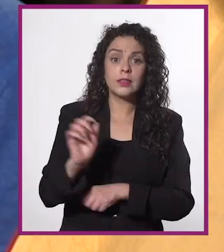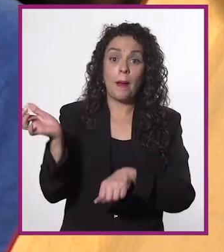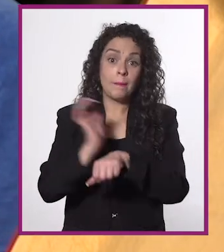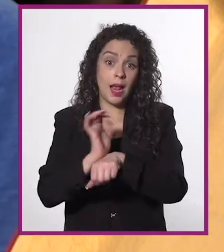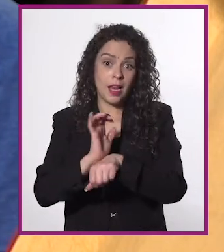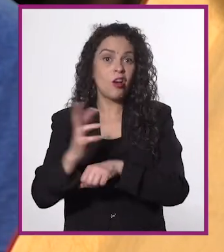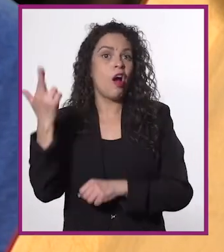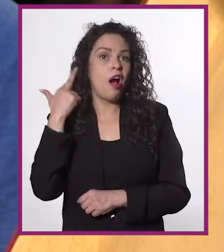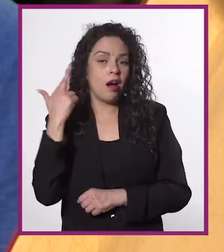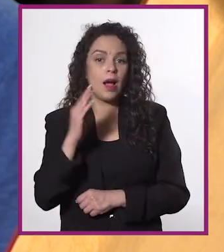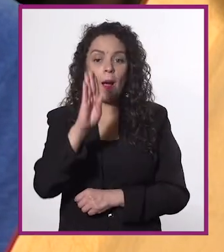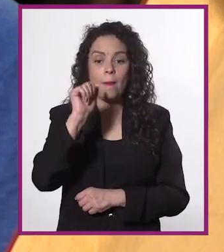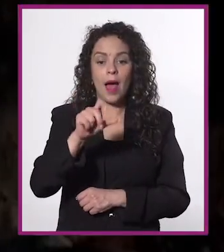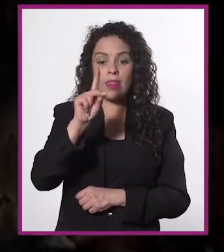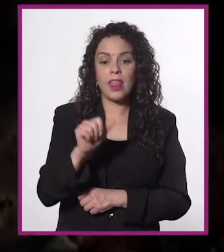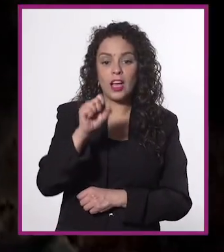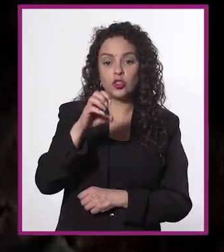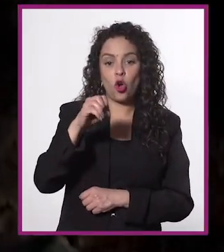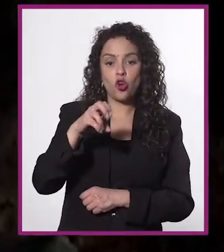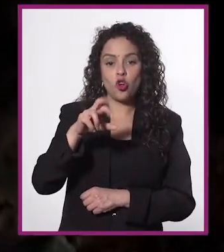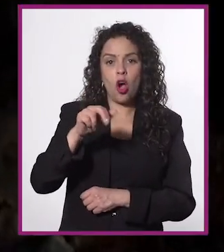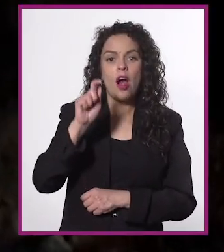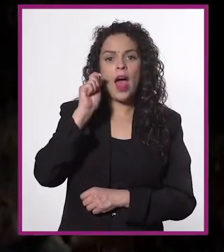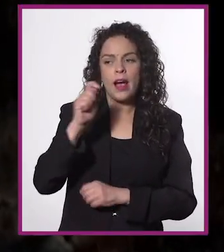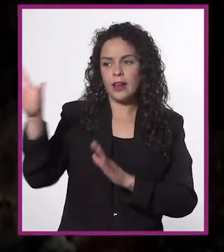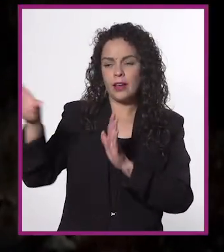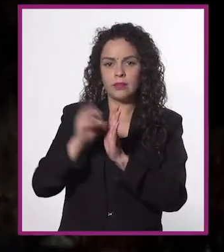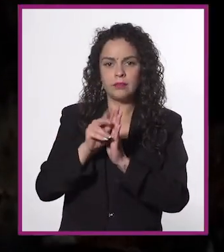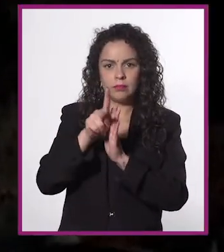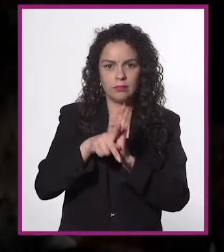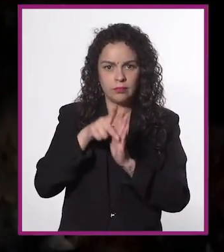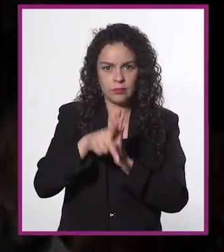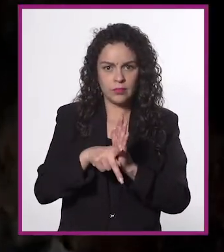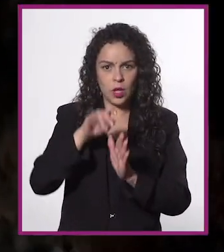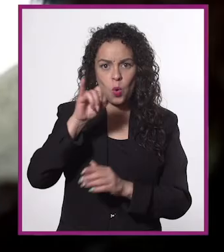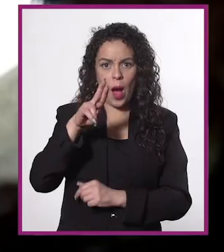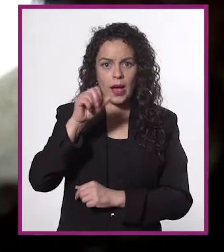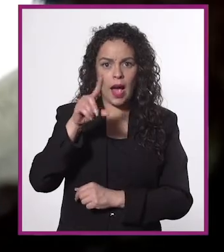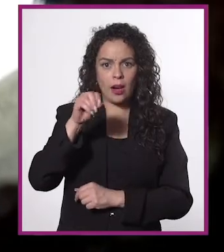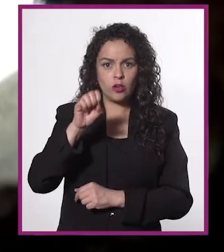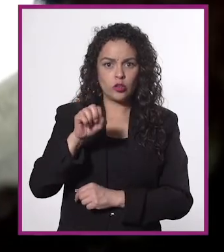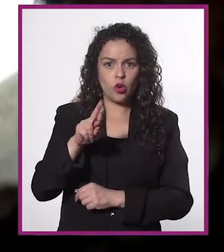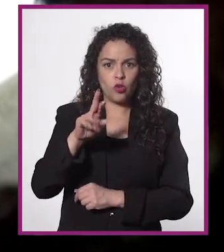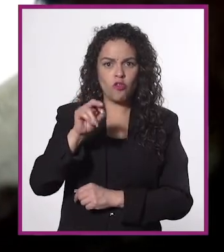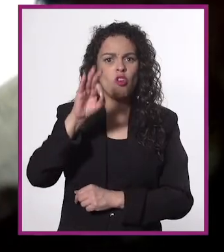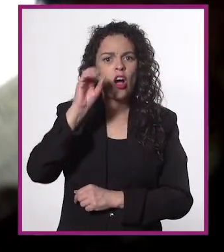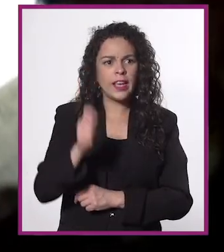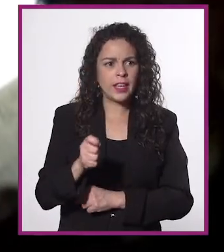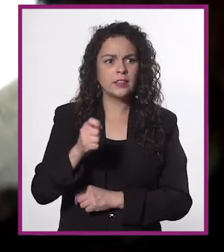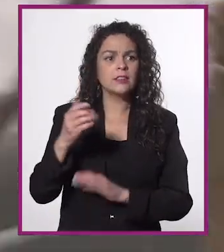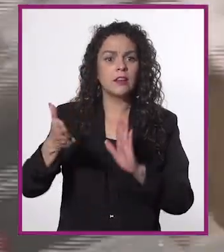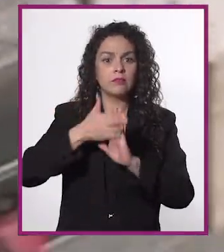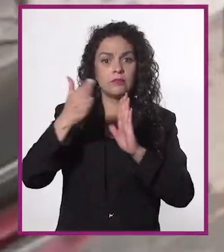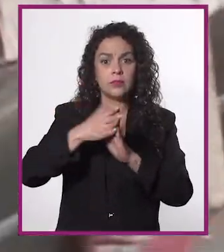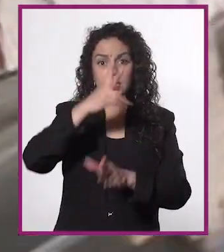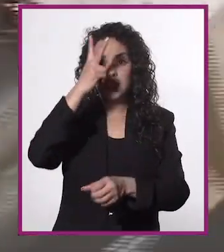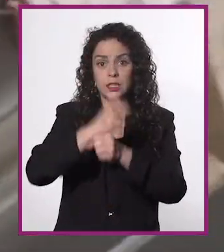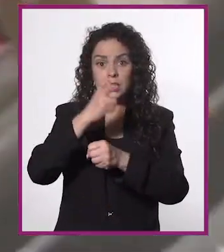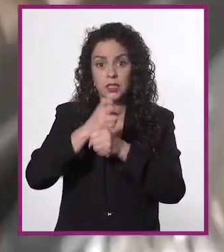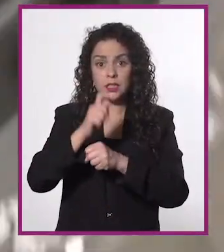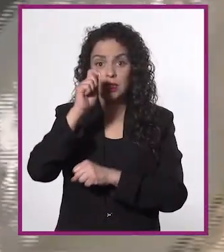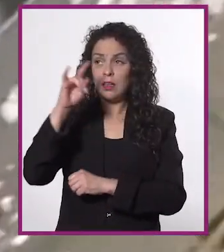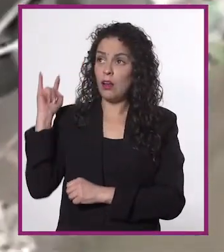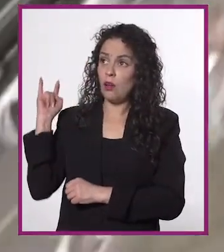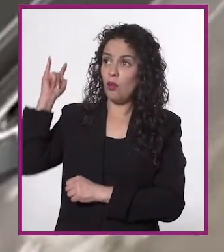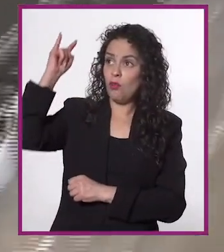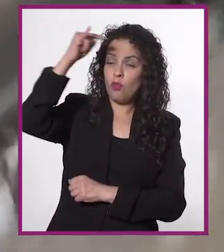banda sonora del documental En el Hoyo, dirigida por Juan Carlos Rulfo, que trata sobre la construcción del segundo piso del anillo periférico en la Ciudad